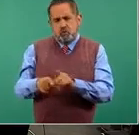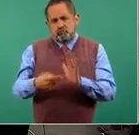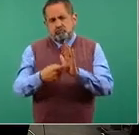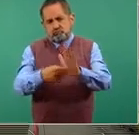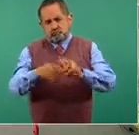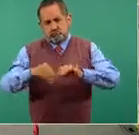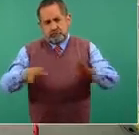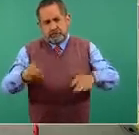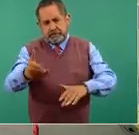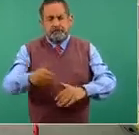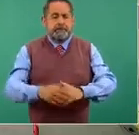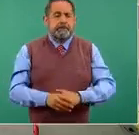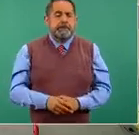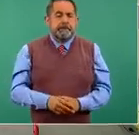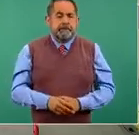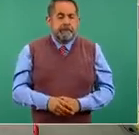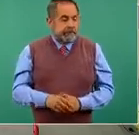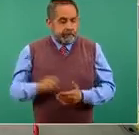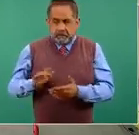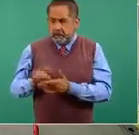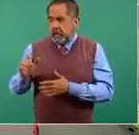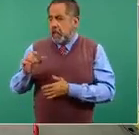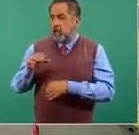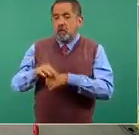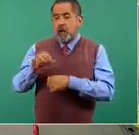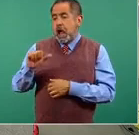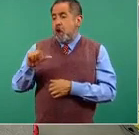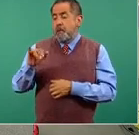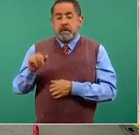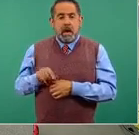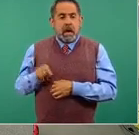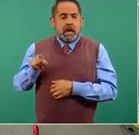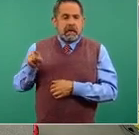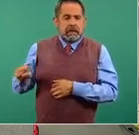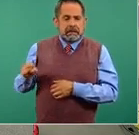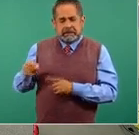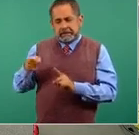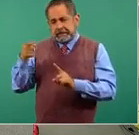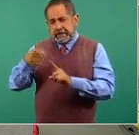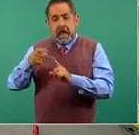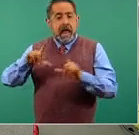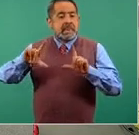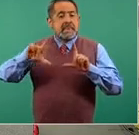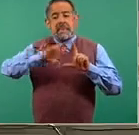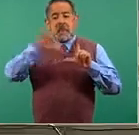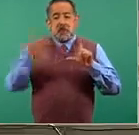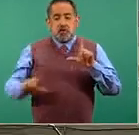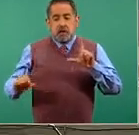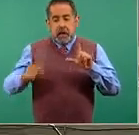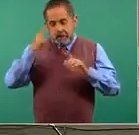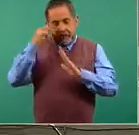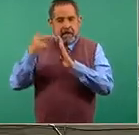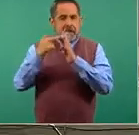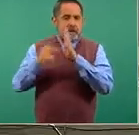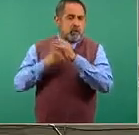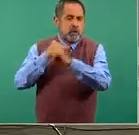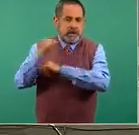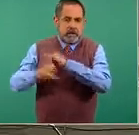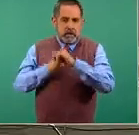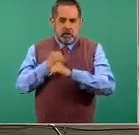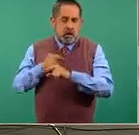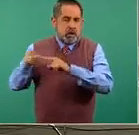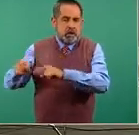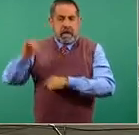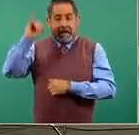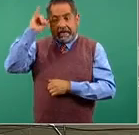compartiendo. Muchas gracias, doctora Lomía. El doctor Lomía es nuestro punto focal nacional para el Reglamento Sanitario Internacional. Él